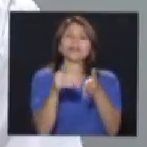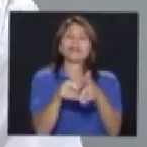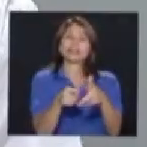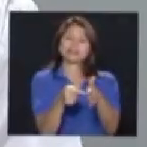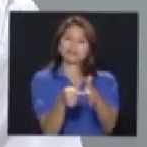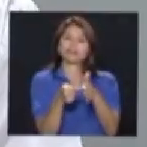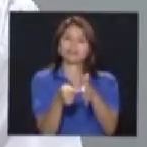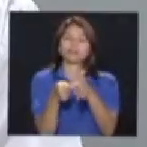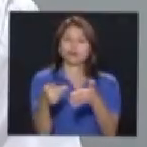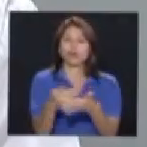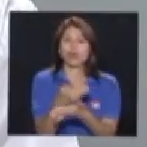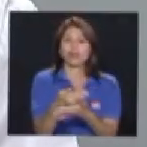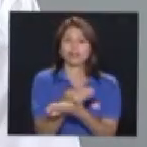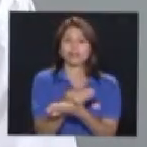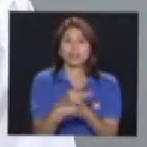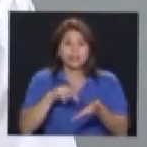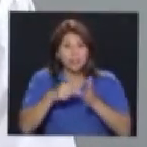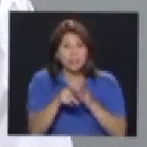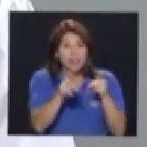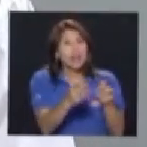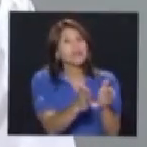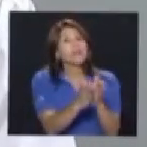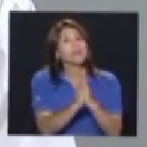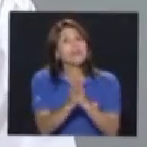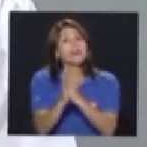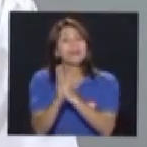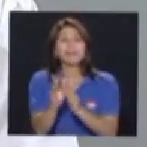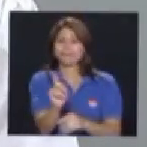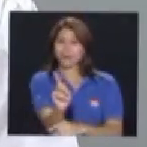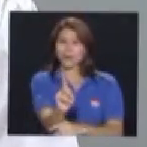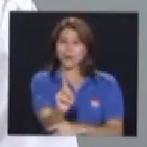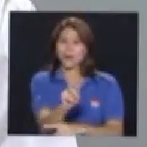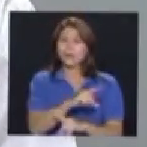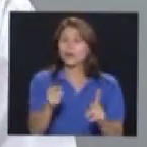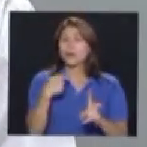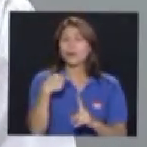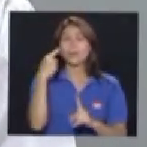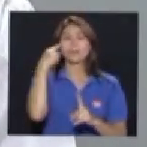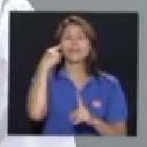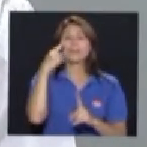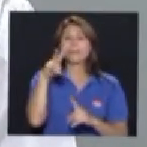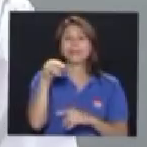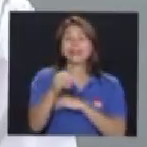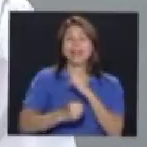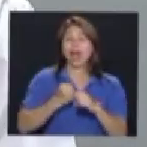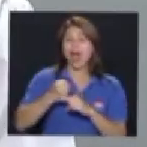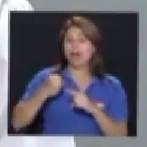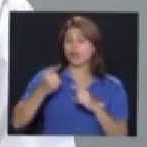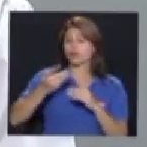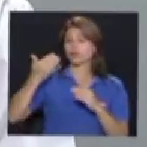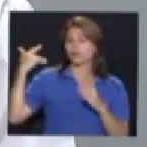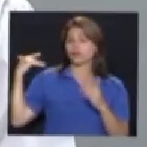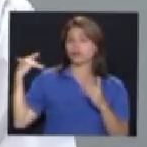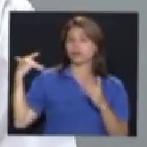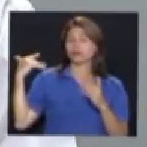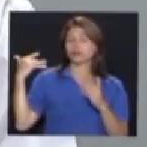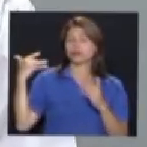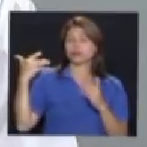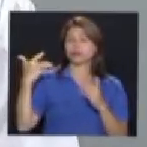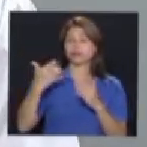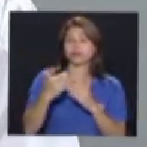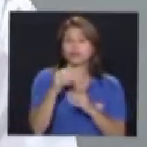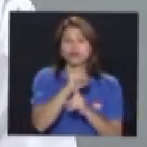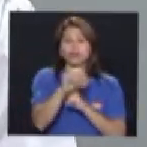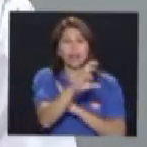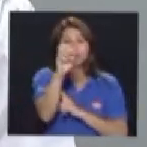sino porque estos 20 años uno puede cerrar los ojos y han sido años de extraordinario cambio en la sociedad costarricense y